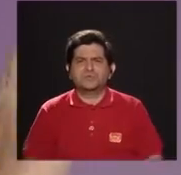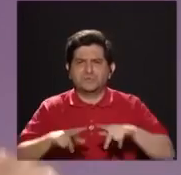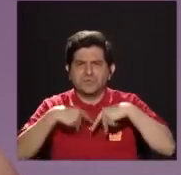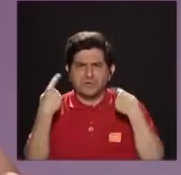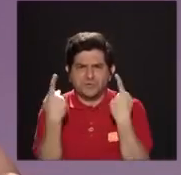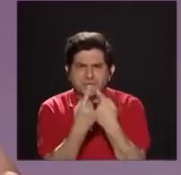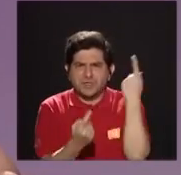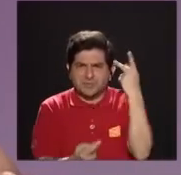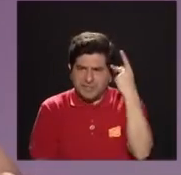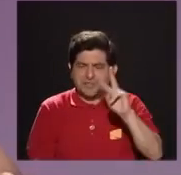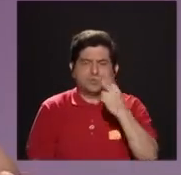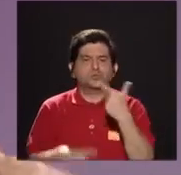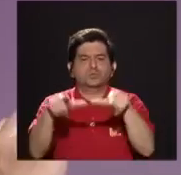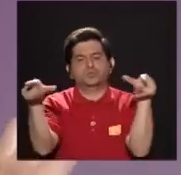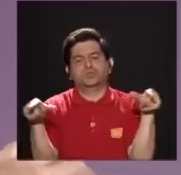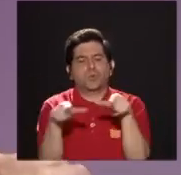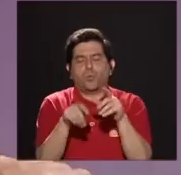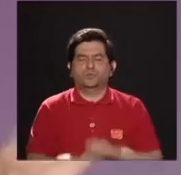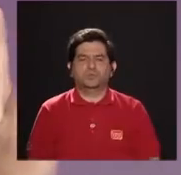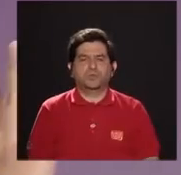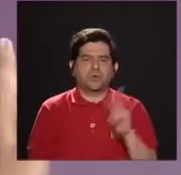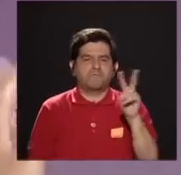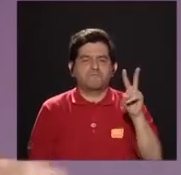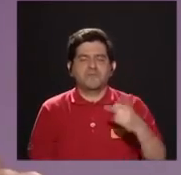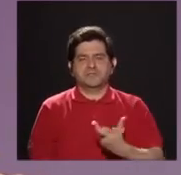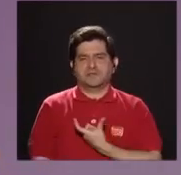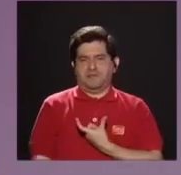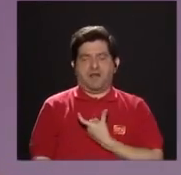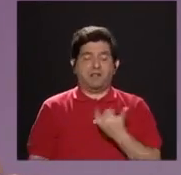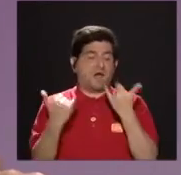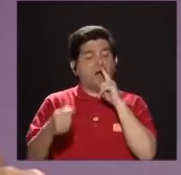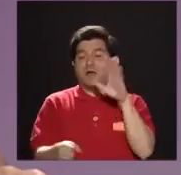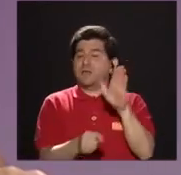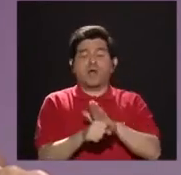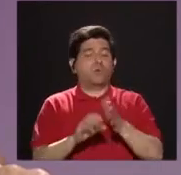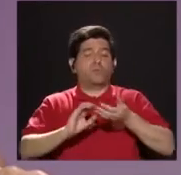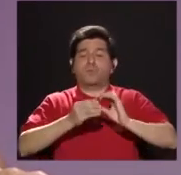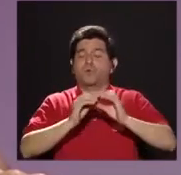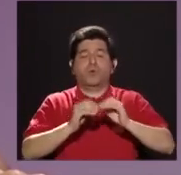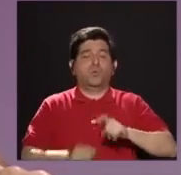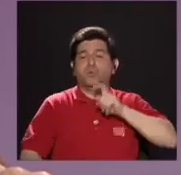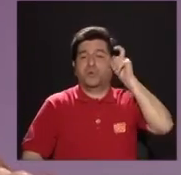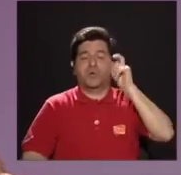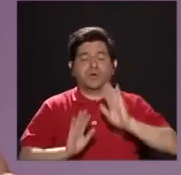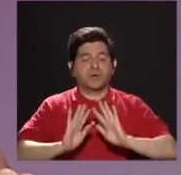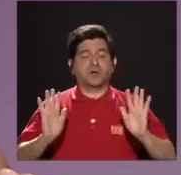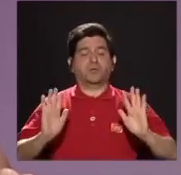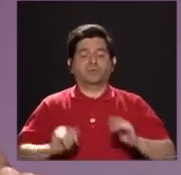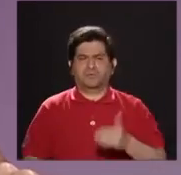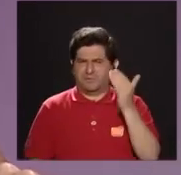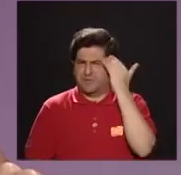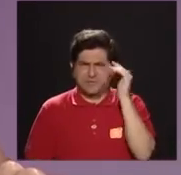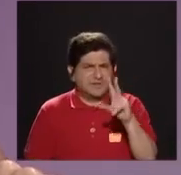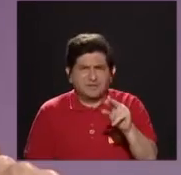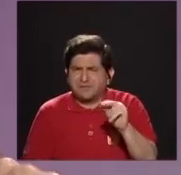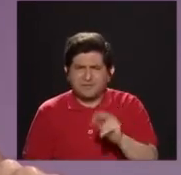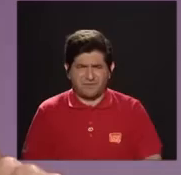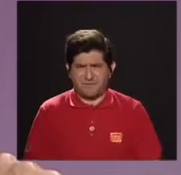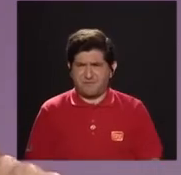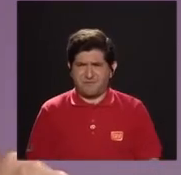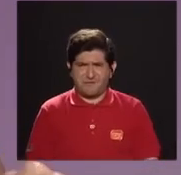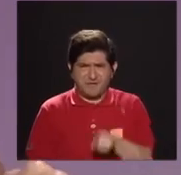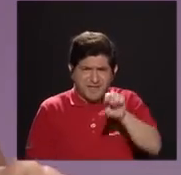Es ponerlos en segundo lugar, ¿verdad? De vicealcaldesas. Entonces ya cumplieron con la cuota de género y se sabe que no, ¿verdad? Se sabe que